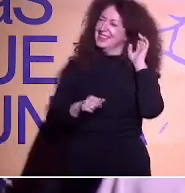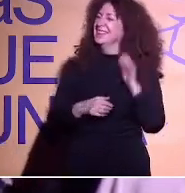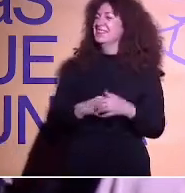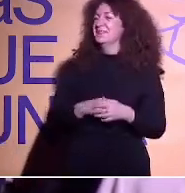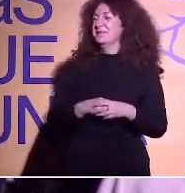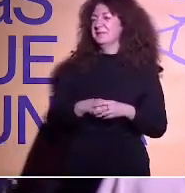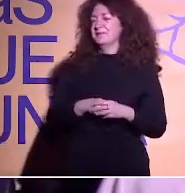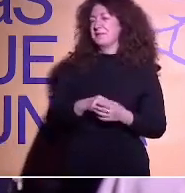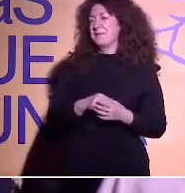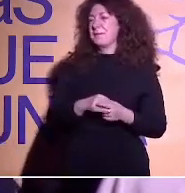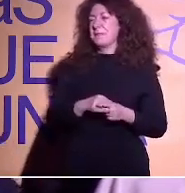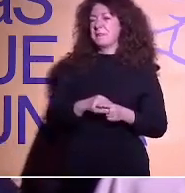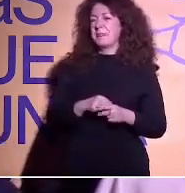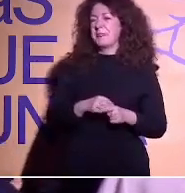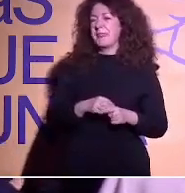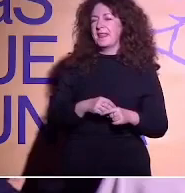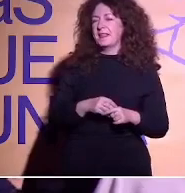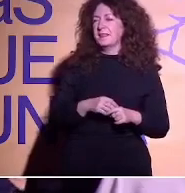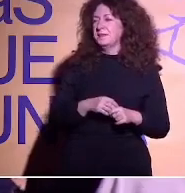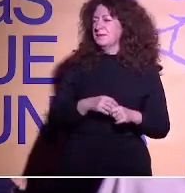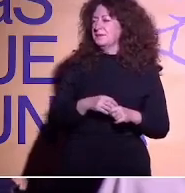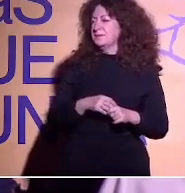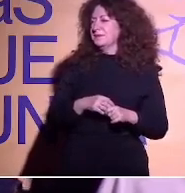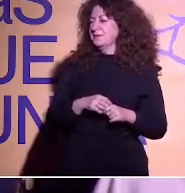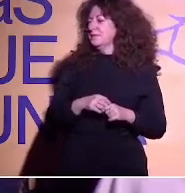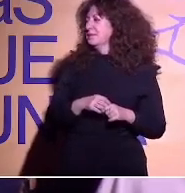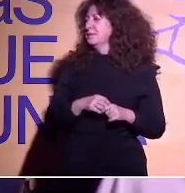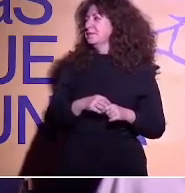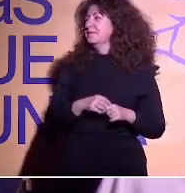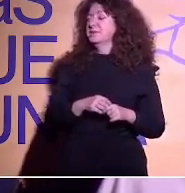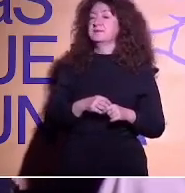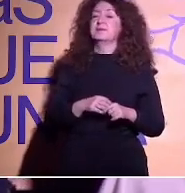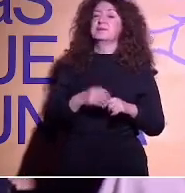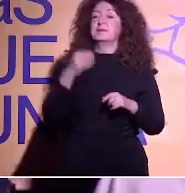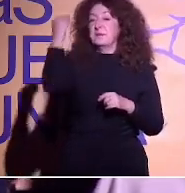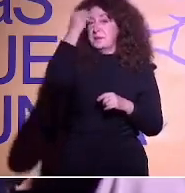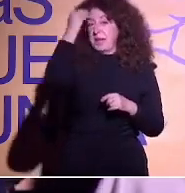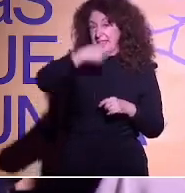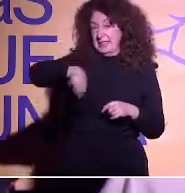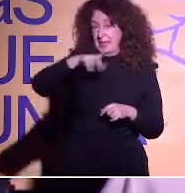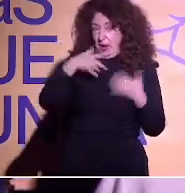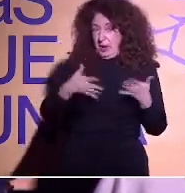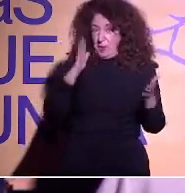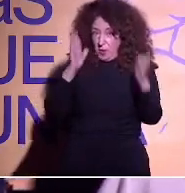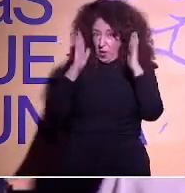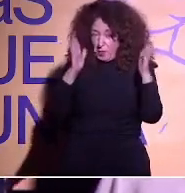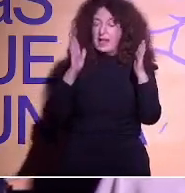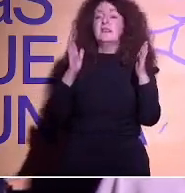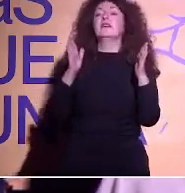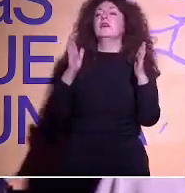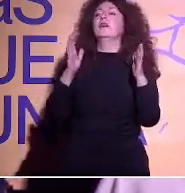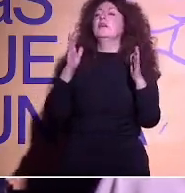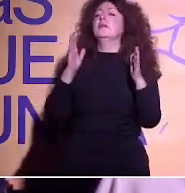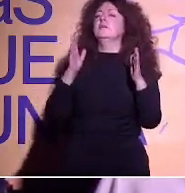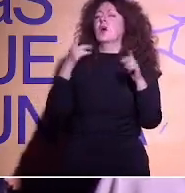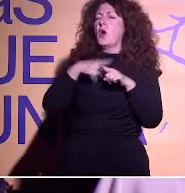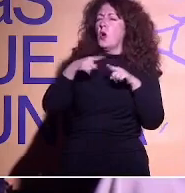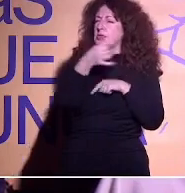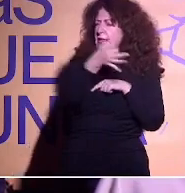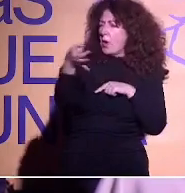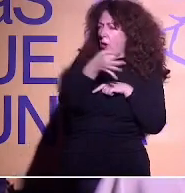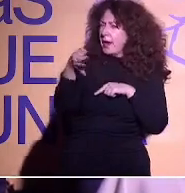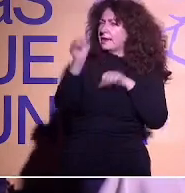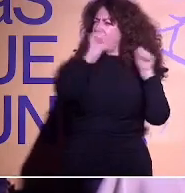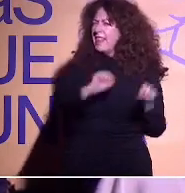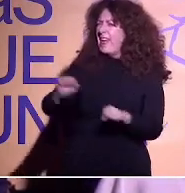permite os decía que precisamente pensamos que en este momento defender lo correcto es